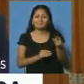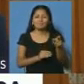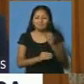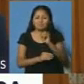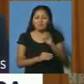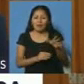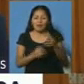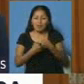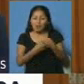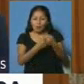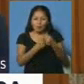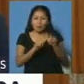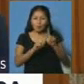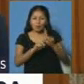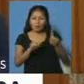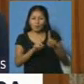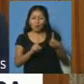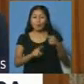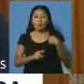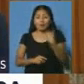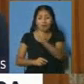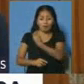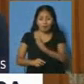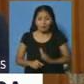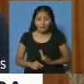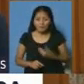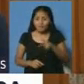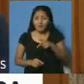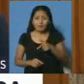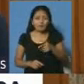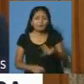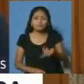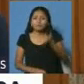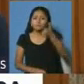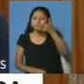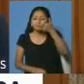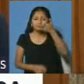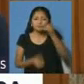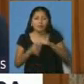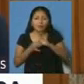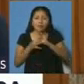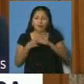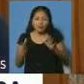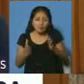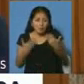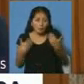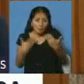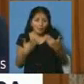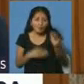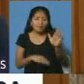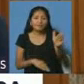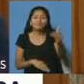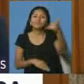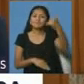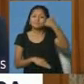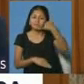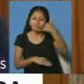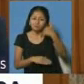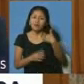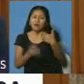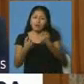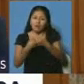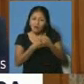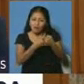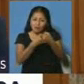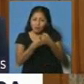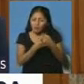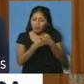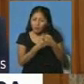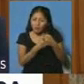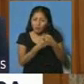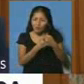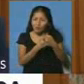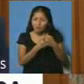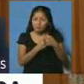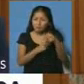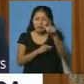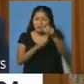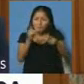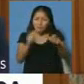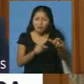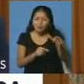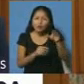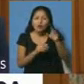en eso el gobernador es tajante es el teléfono abierto para todos sobre todo para aquellos que son los partos para aquellos que